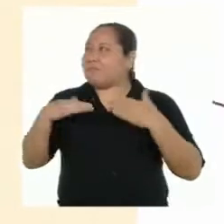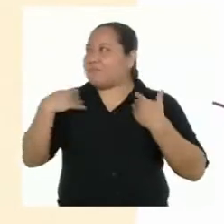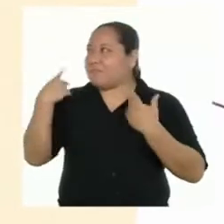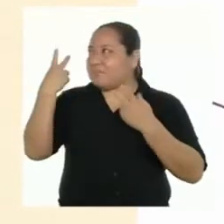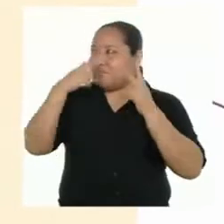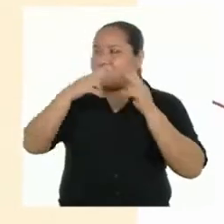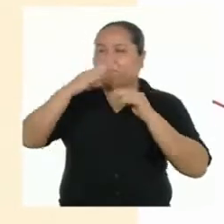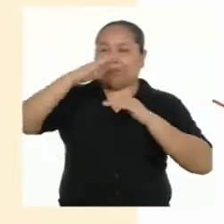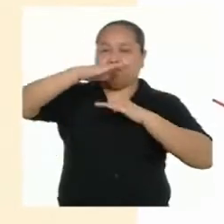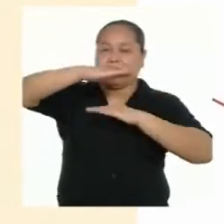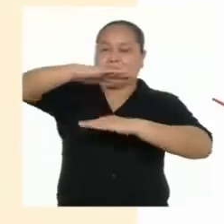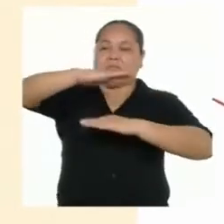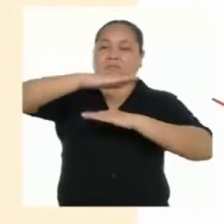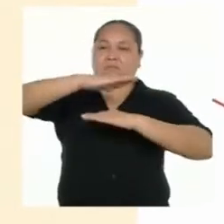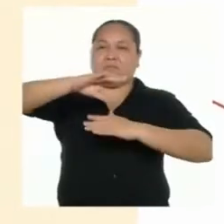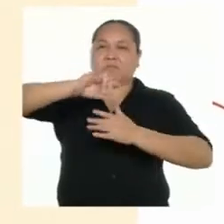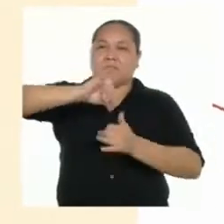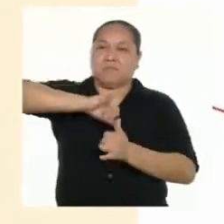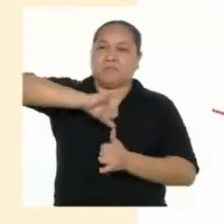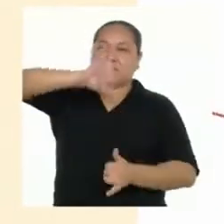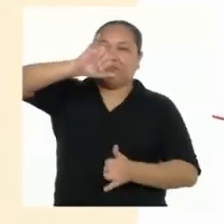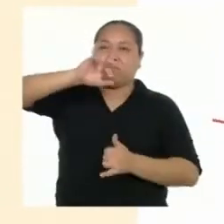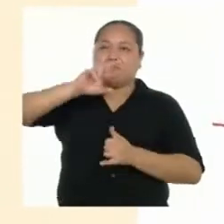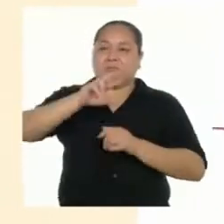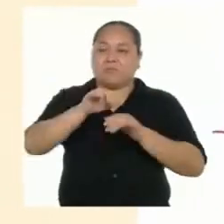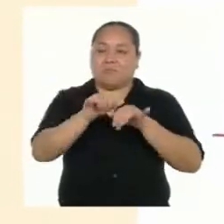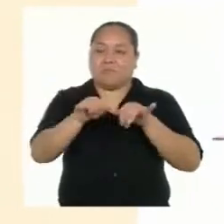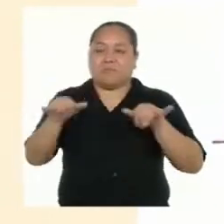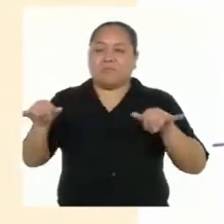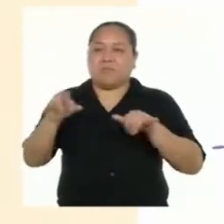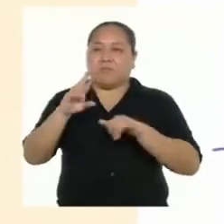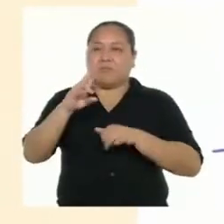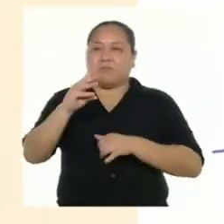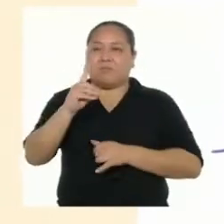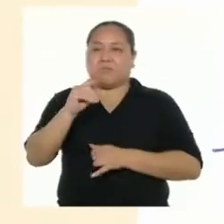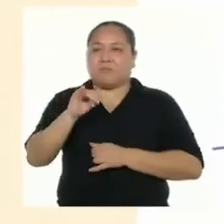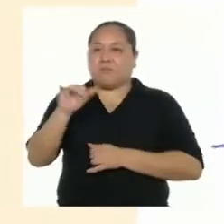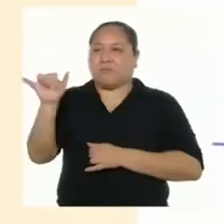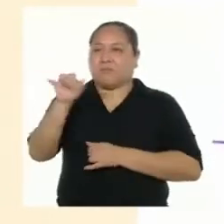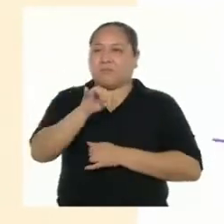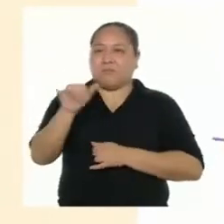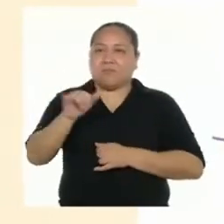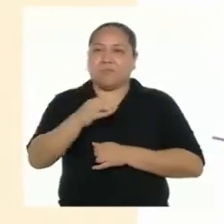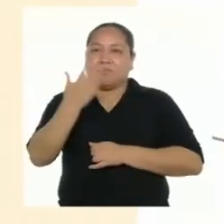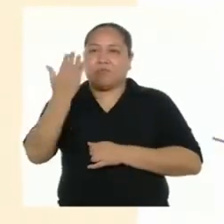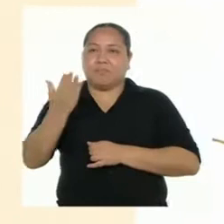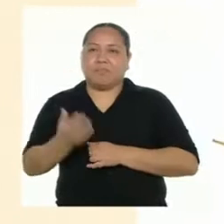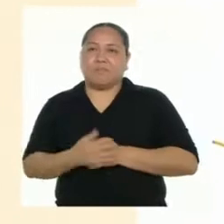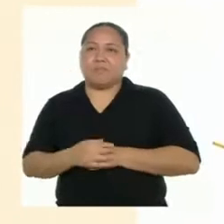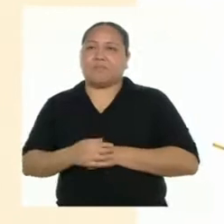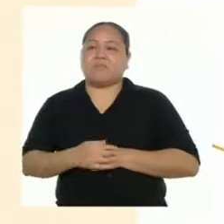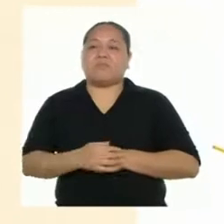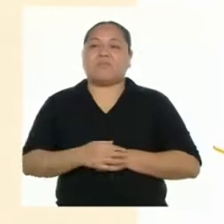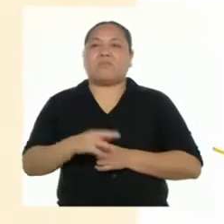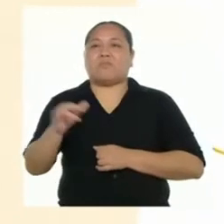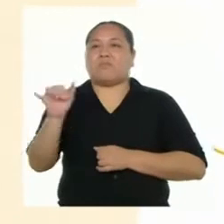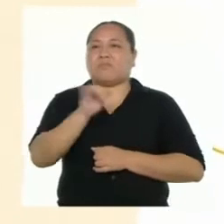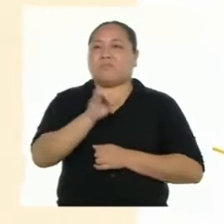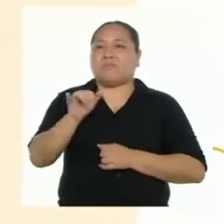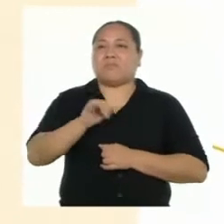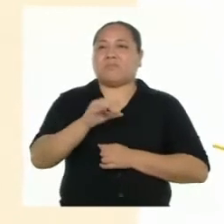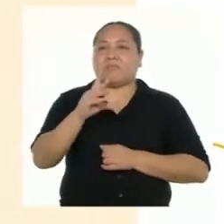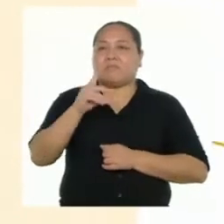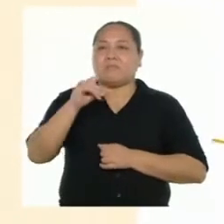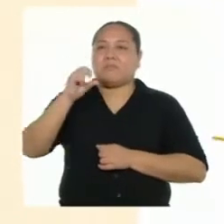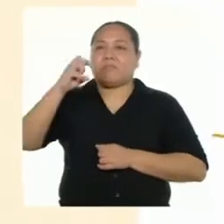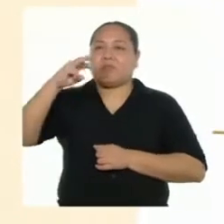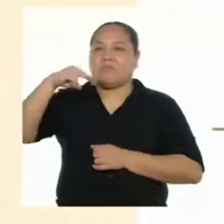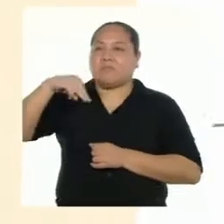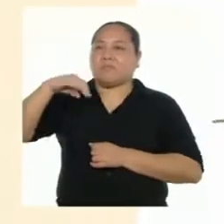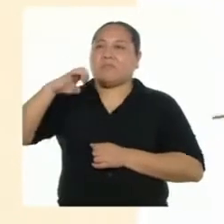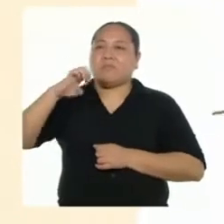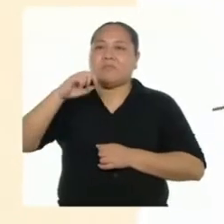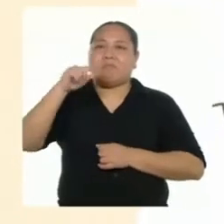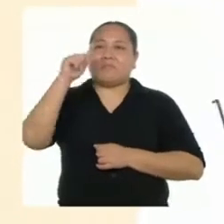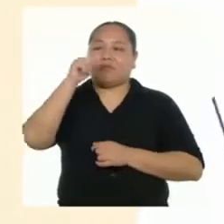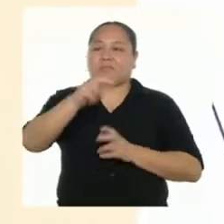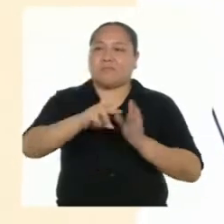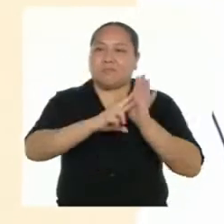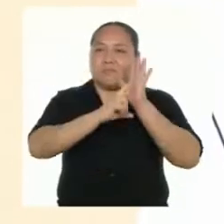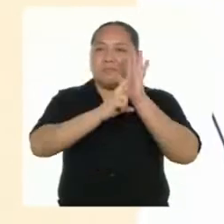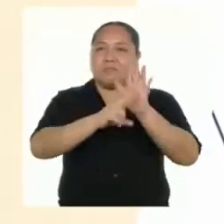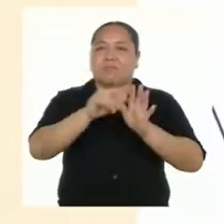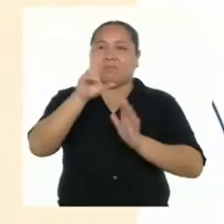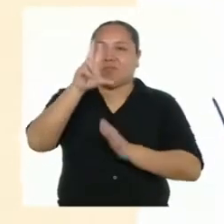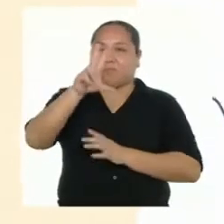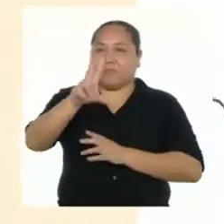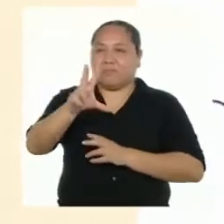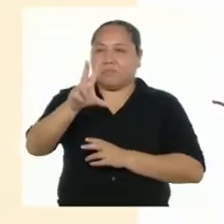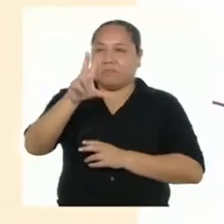2 bases del cilindro, su altura y su radio, que es el mismo para ambas bases, ya que tienen el mismo diámetro. Y esa sería la